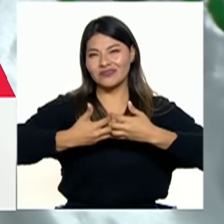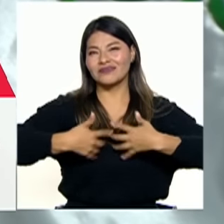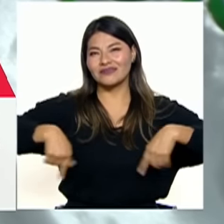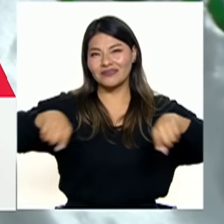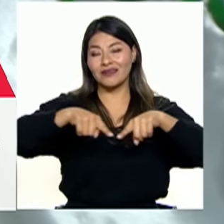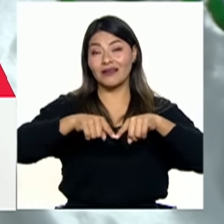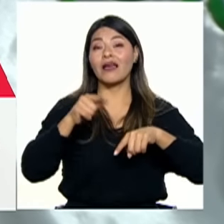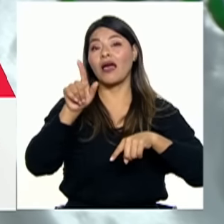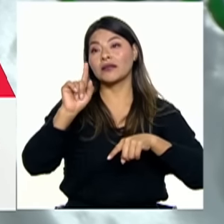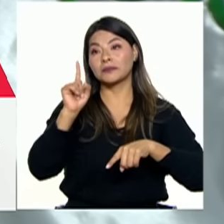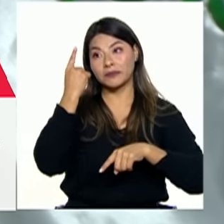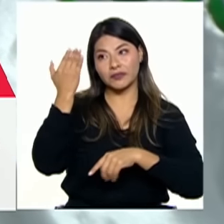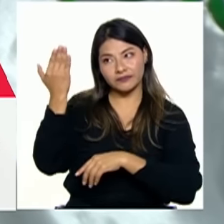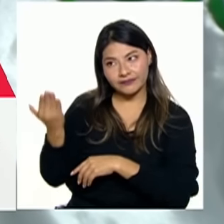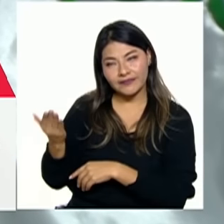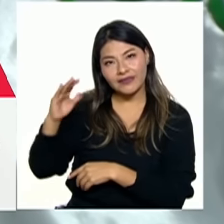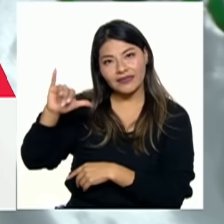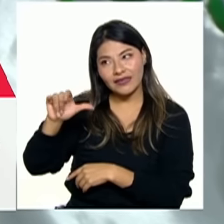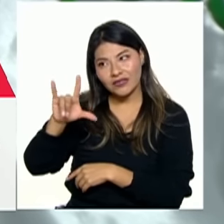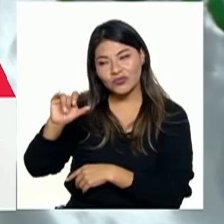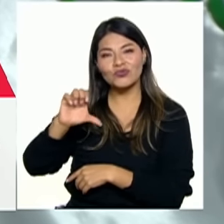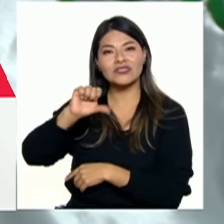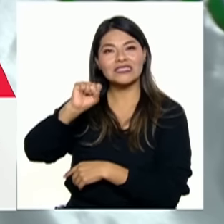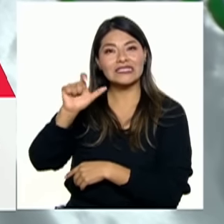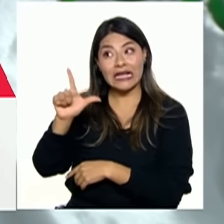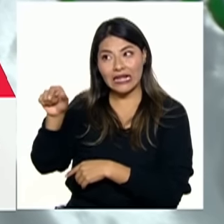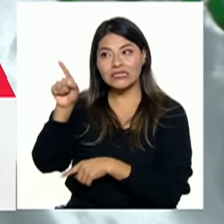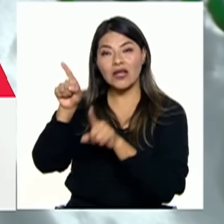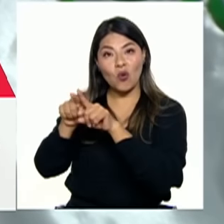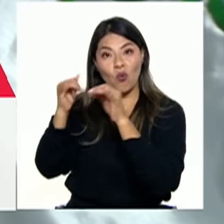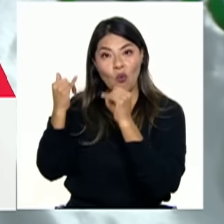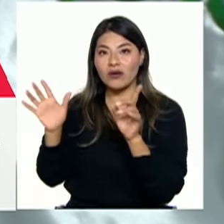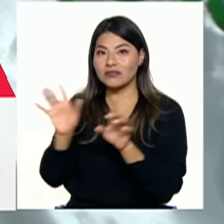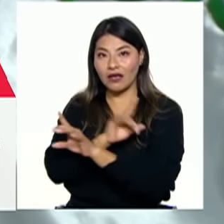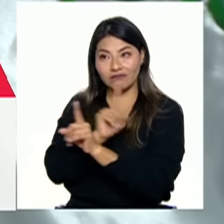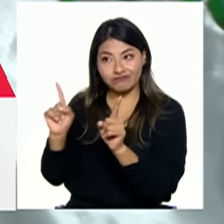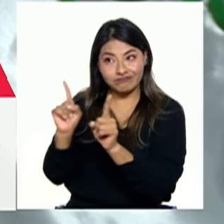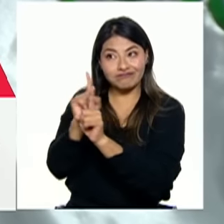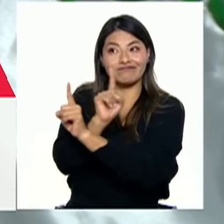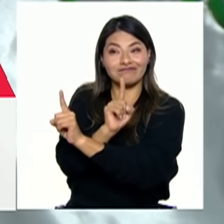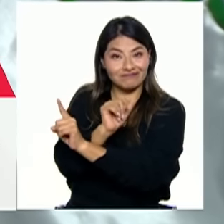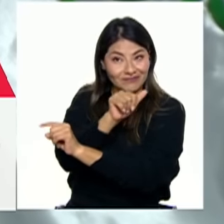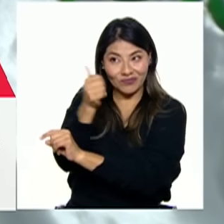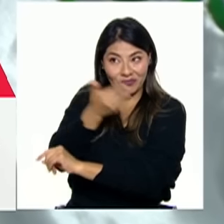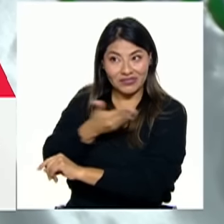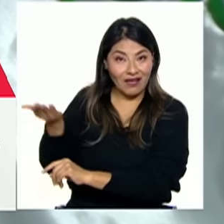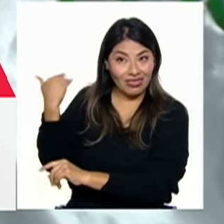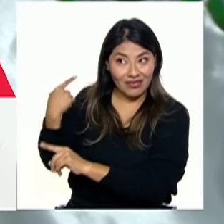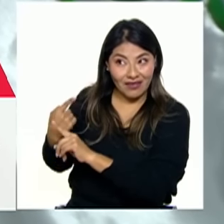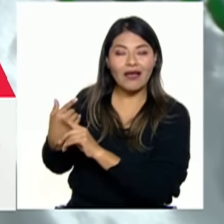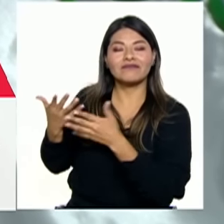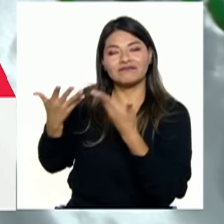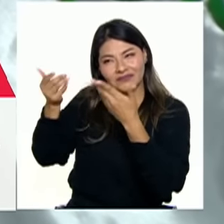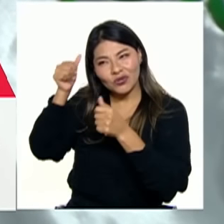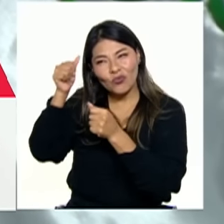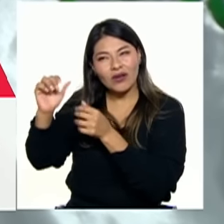antes agradecer a Jesús Salazar, presidente saliente de este gremio empresarial, por el trabajo conjunto que hemos